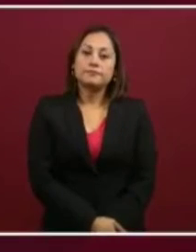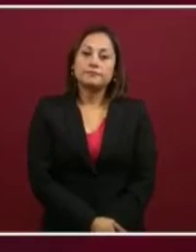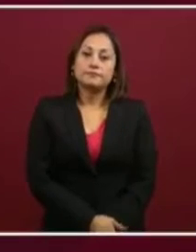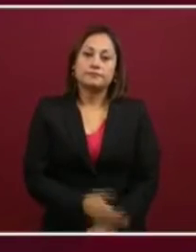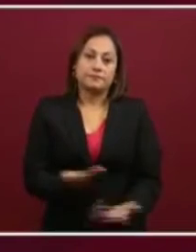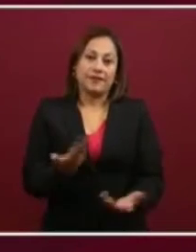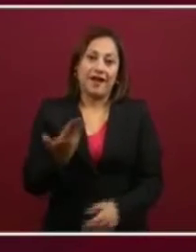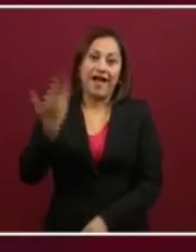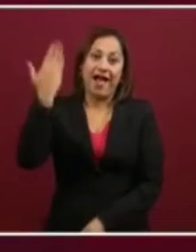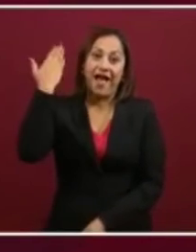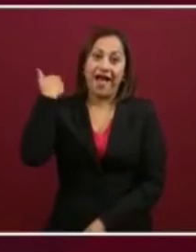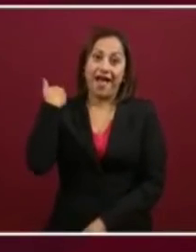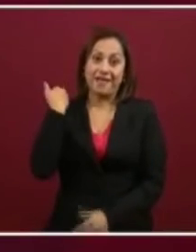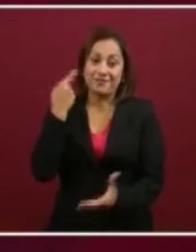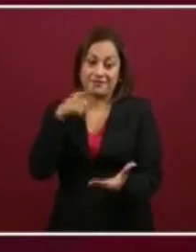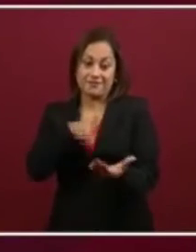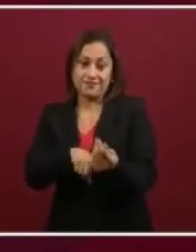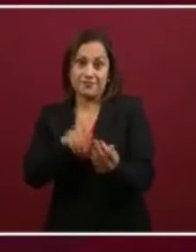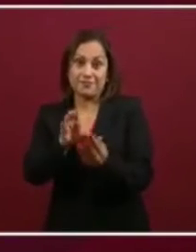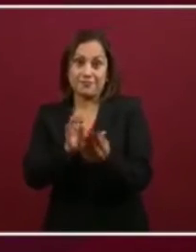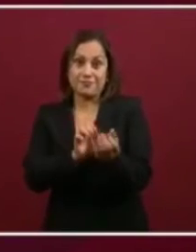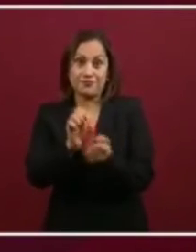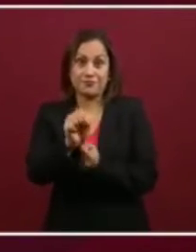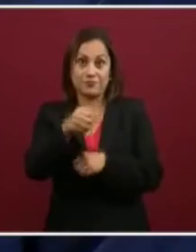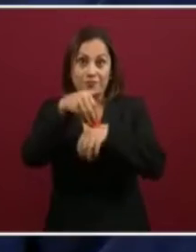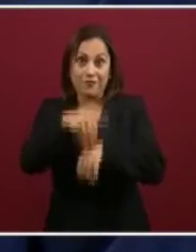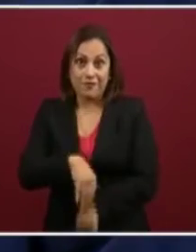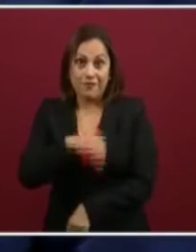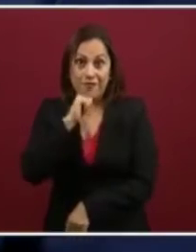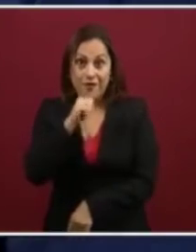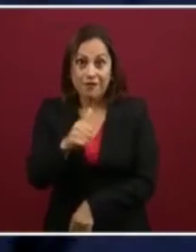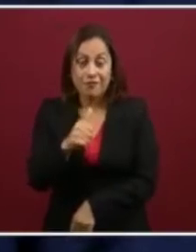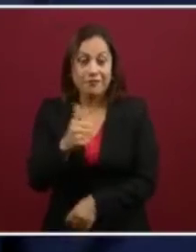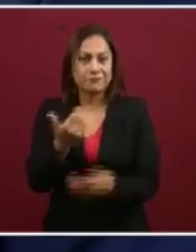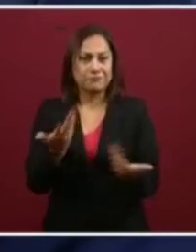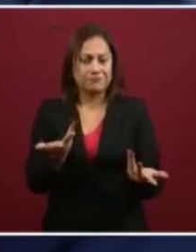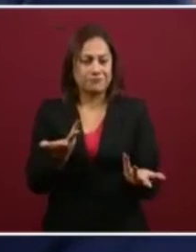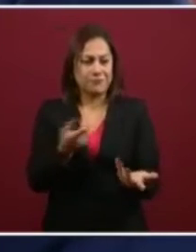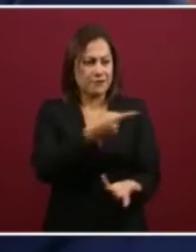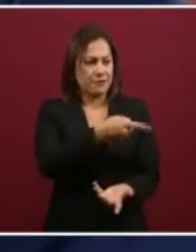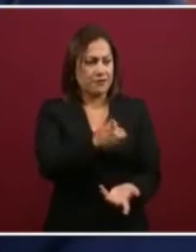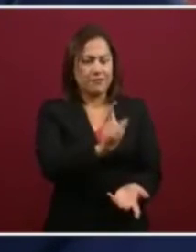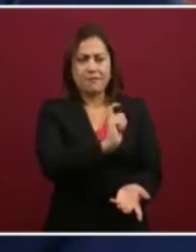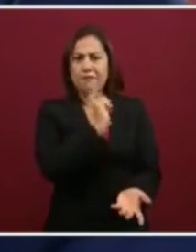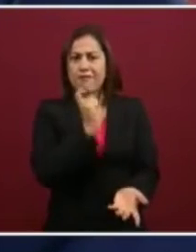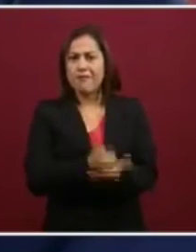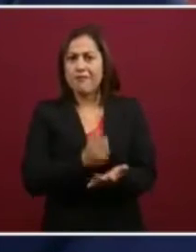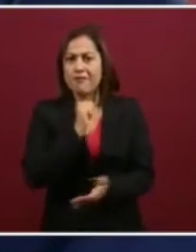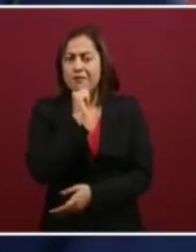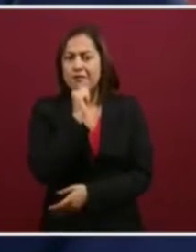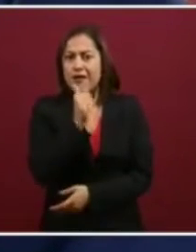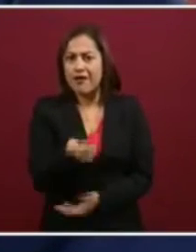cumplía con ese principio, sino sencillamente no se pagaba.